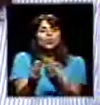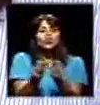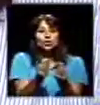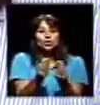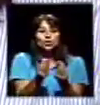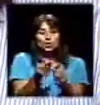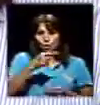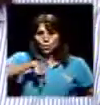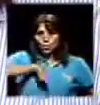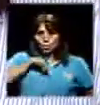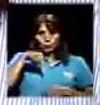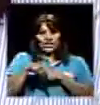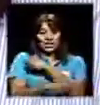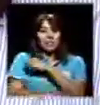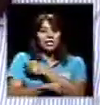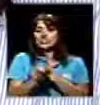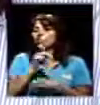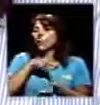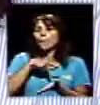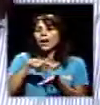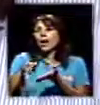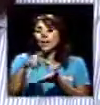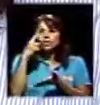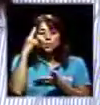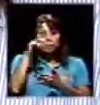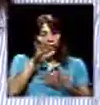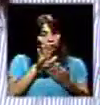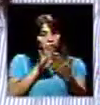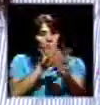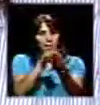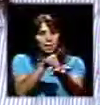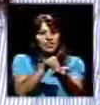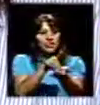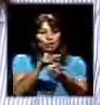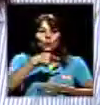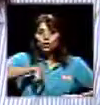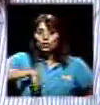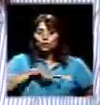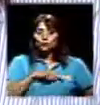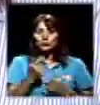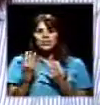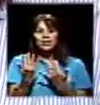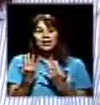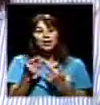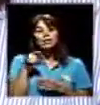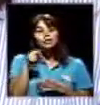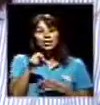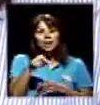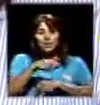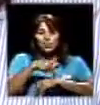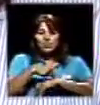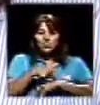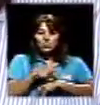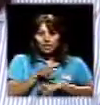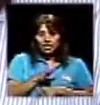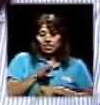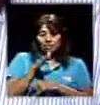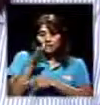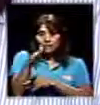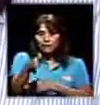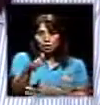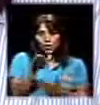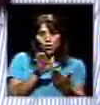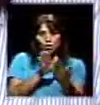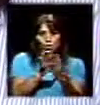pagamos por acto médico, nosotros esperaríamos que las consultas sean un indicador razonable. ¿Por qué? Bueno, porque